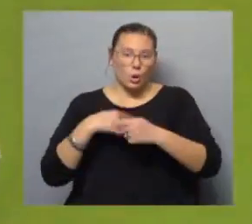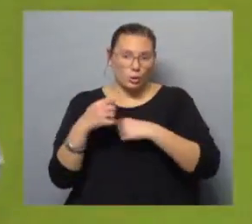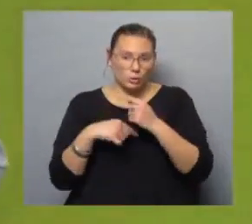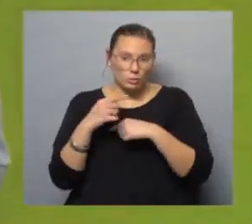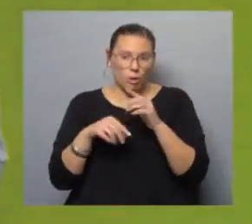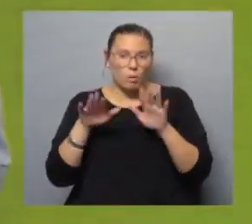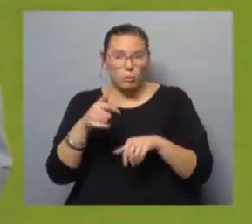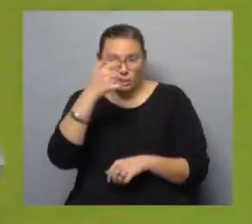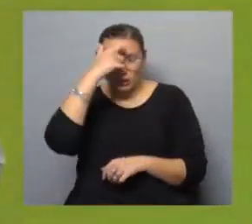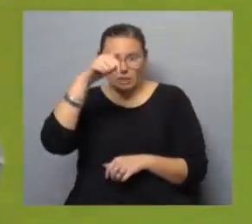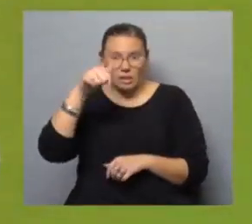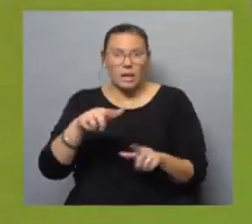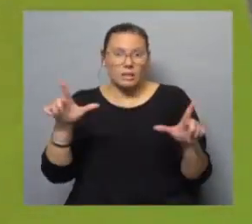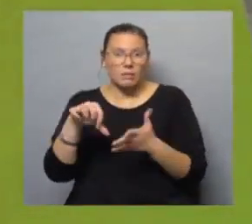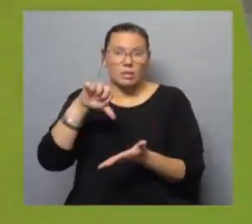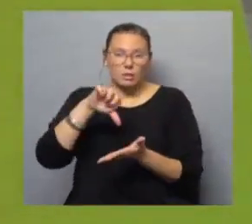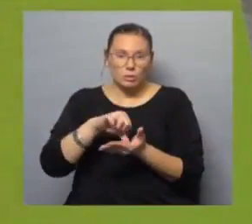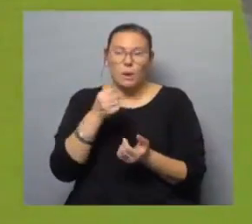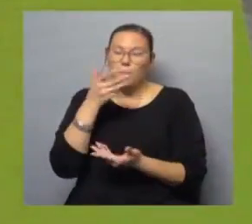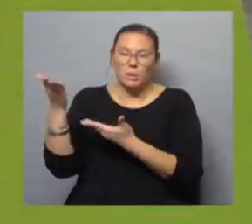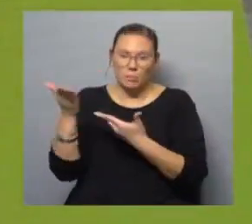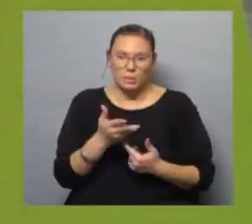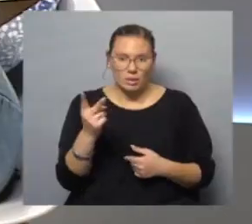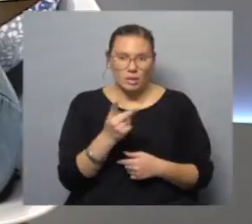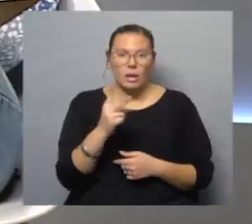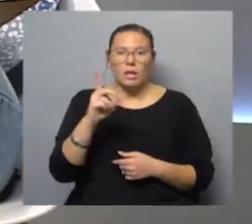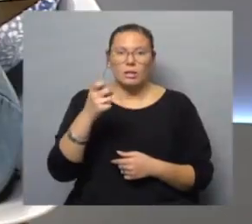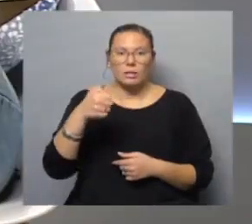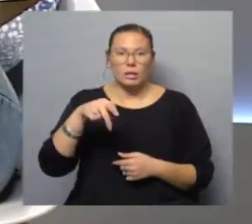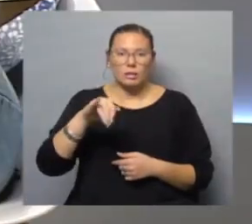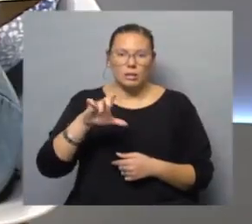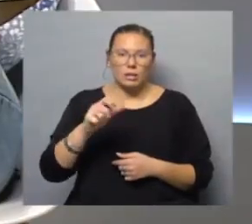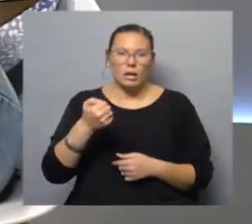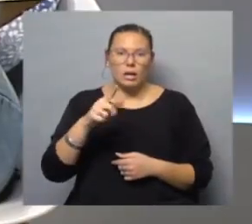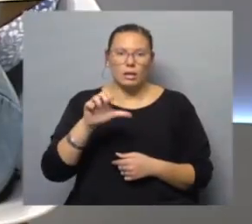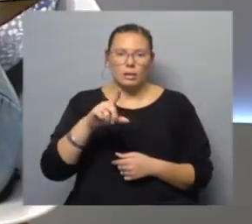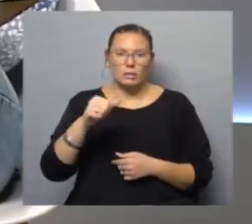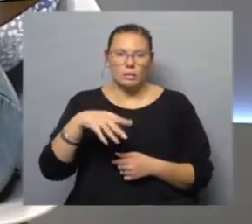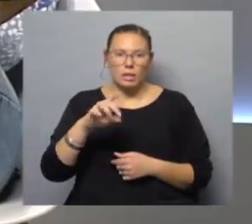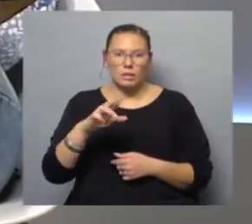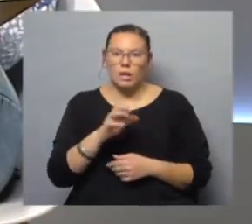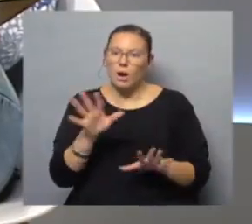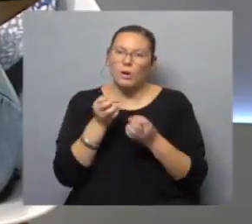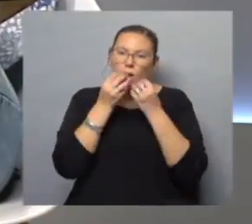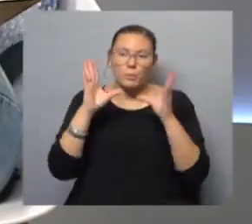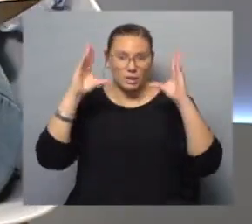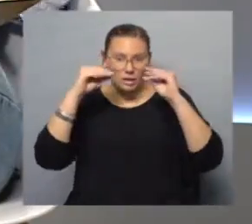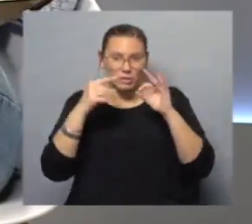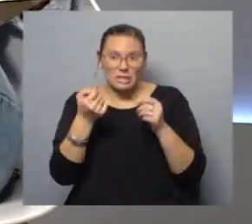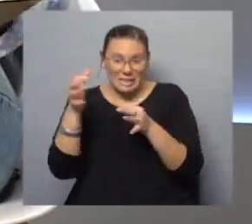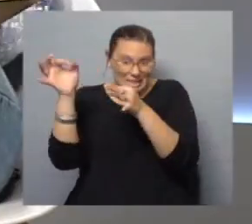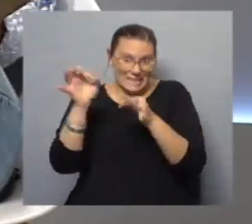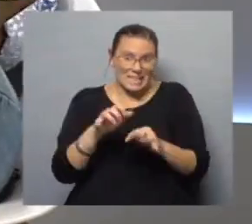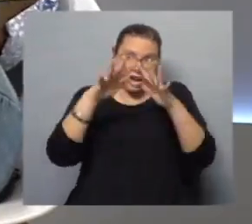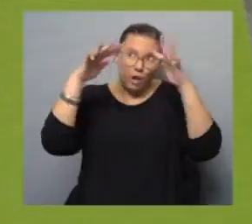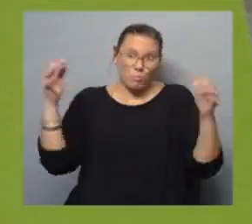Continuamos en Sobre Ciencia aquí en TV Ciudad. Damos la bienvenida a Daniela Hirschfeld, a Alexandra Perrones. ¿Cómo les va? Buenas noches. Recién llegadas del espacio.